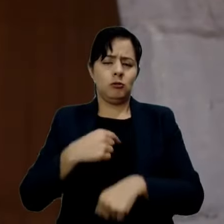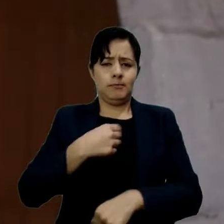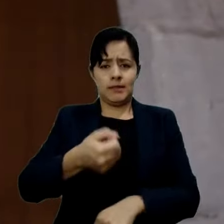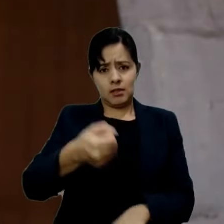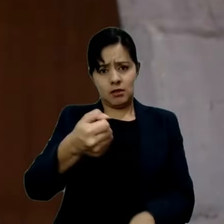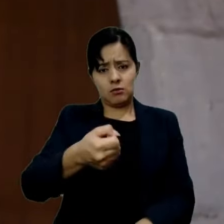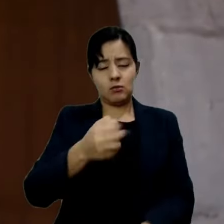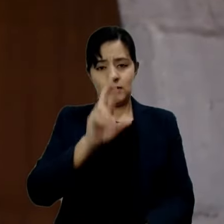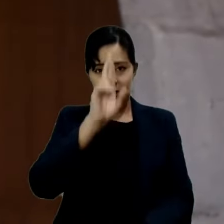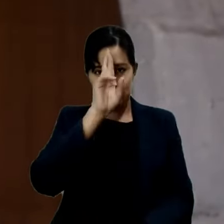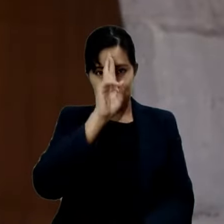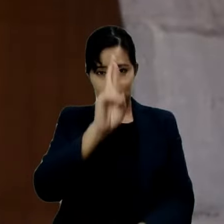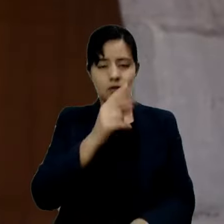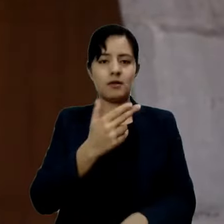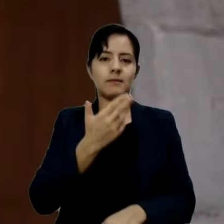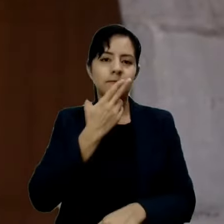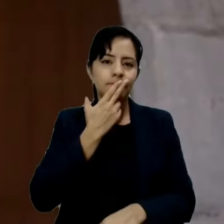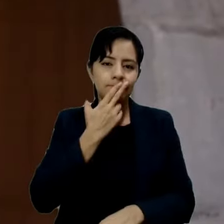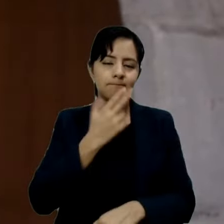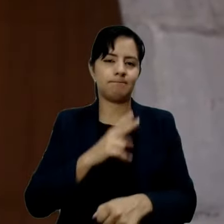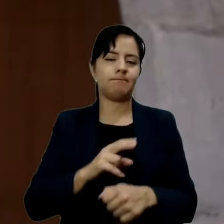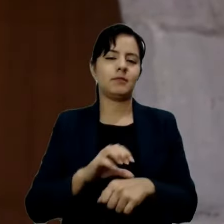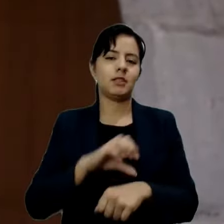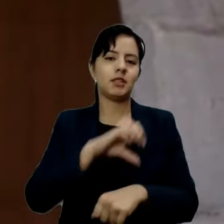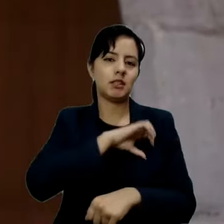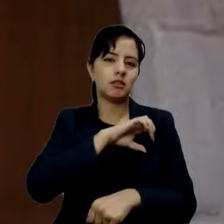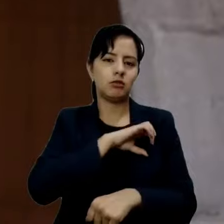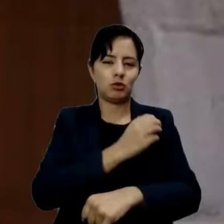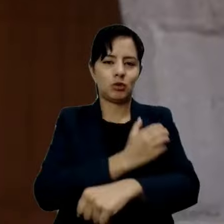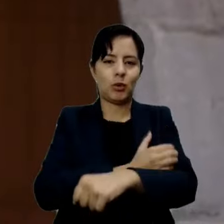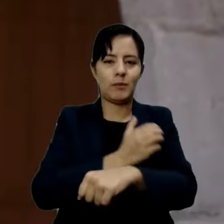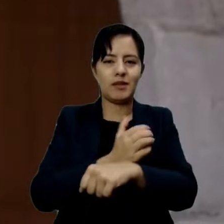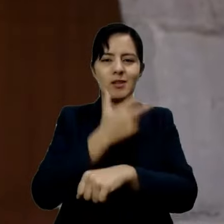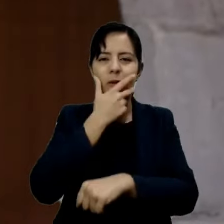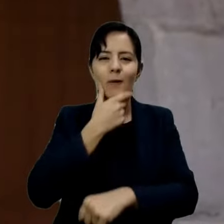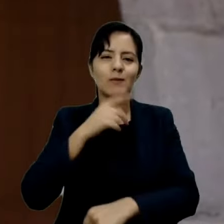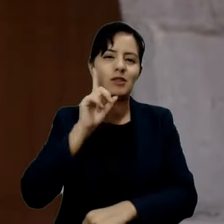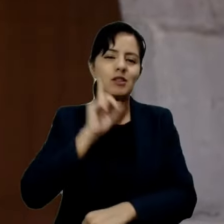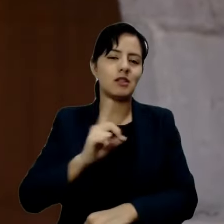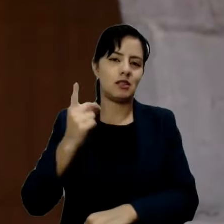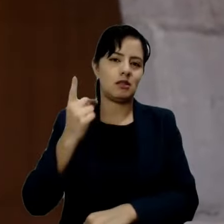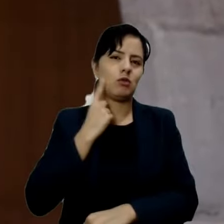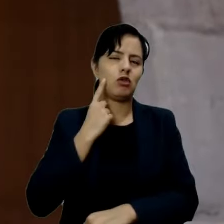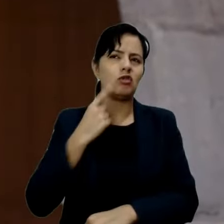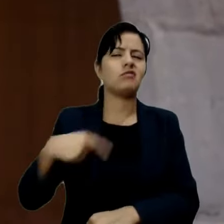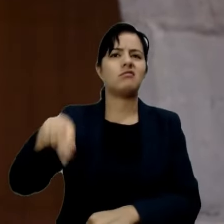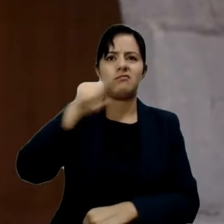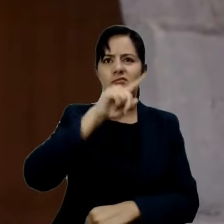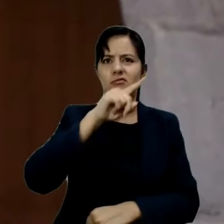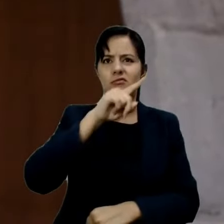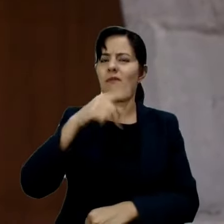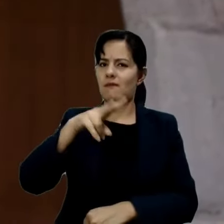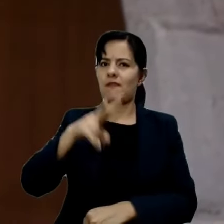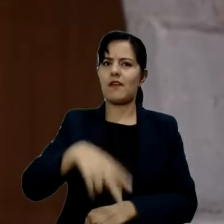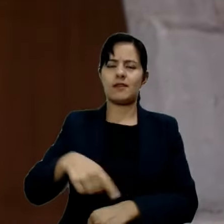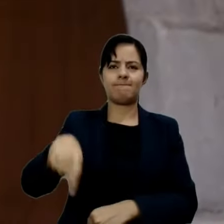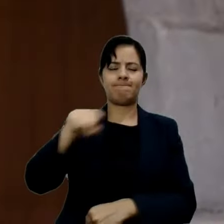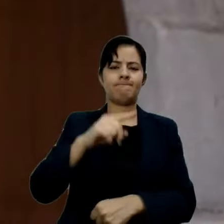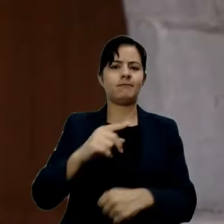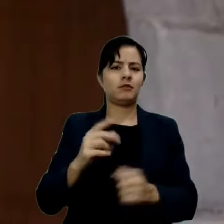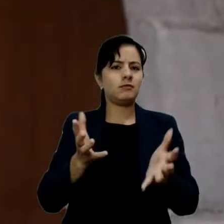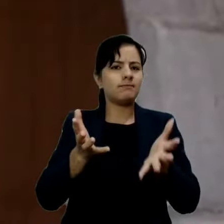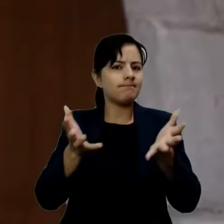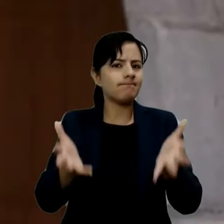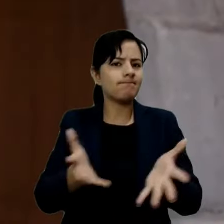a mis compañeras y compañeros diputados locales a quienes reconozco Como impulsores en el reconocimiento